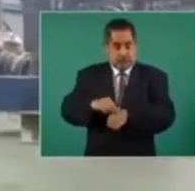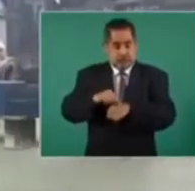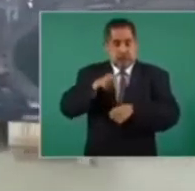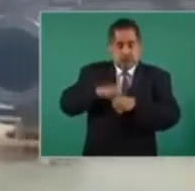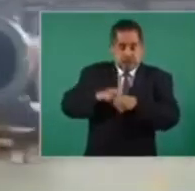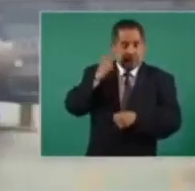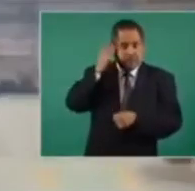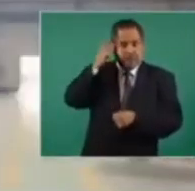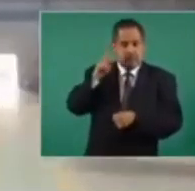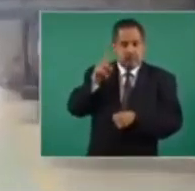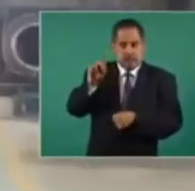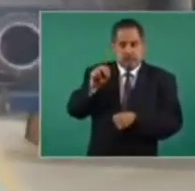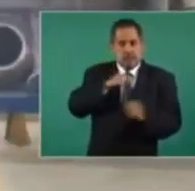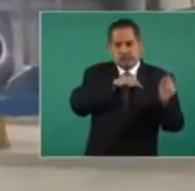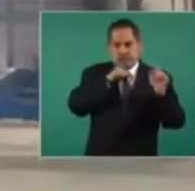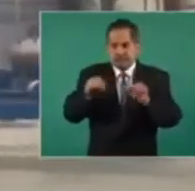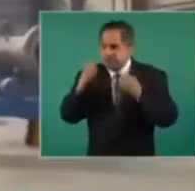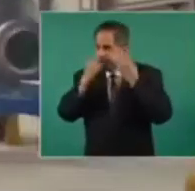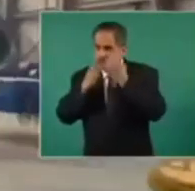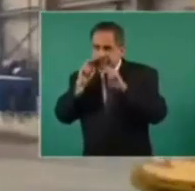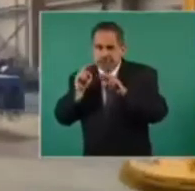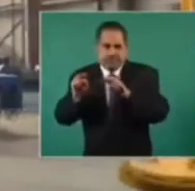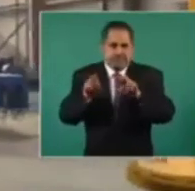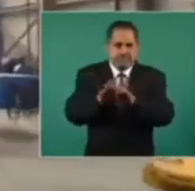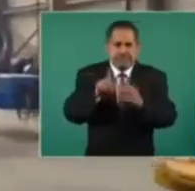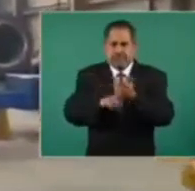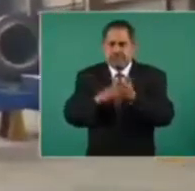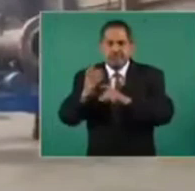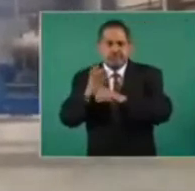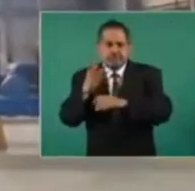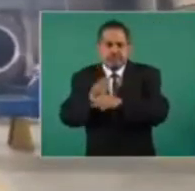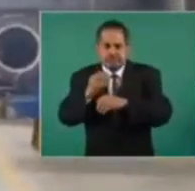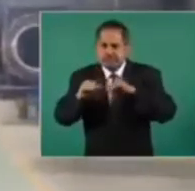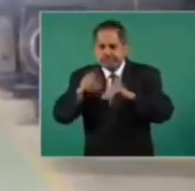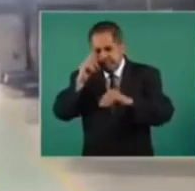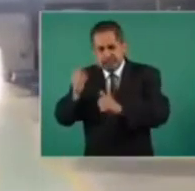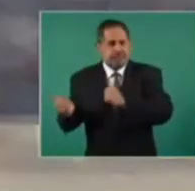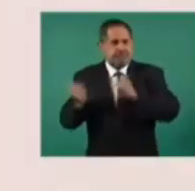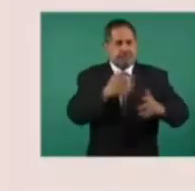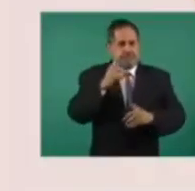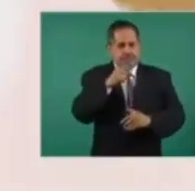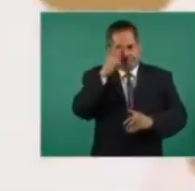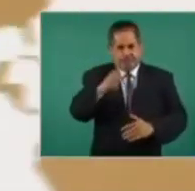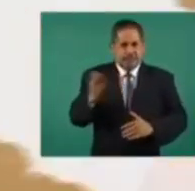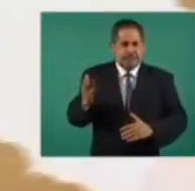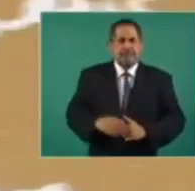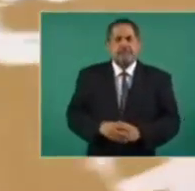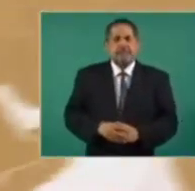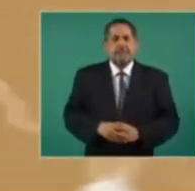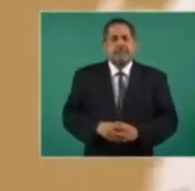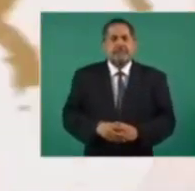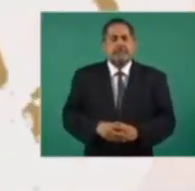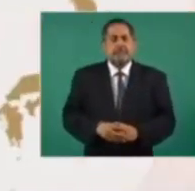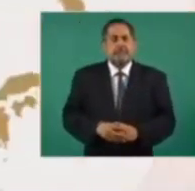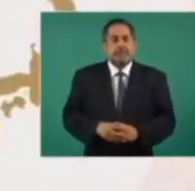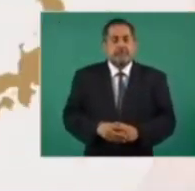toda la semana hemos supervisado los trabajos de la refinería. Va el reporte. Esta semana se realizaron visitas